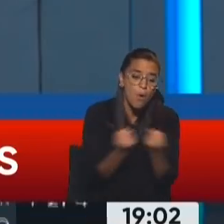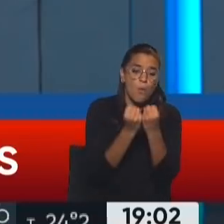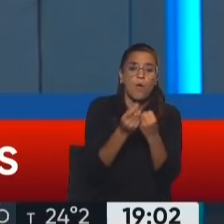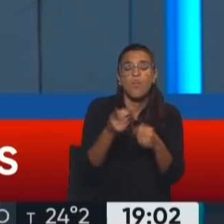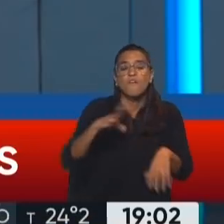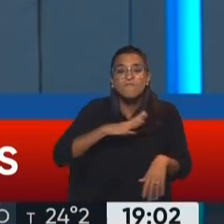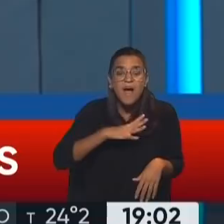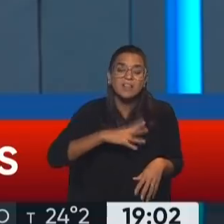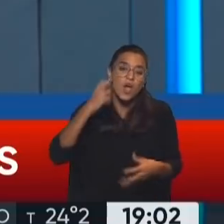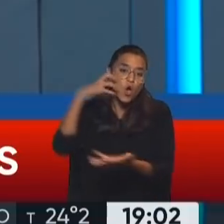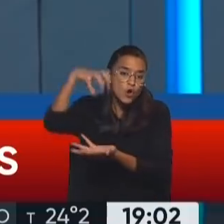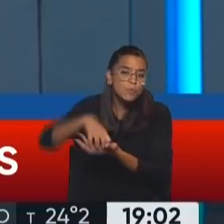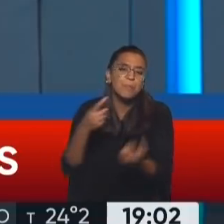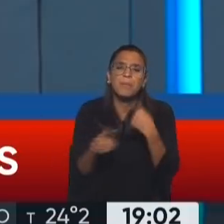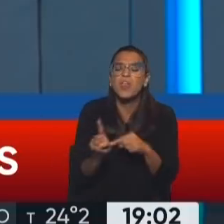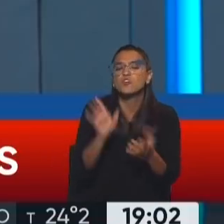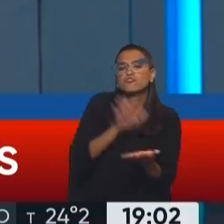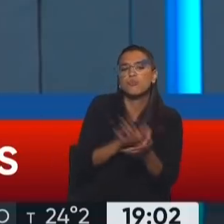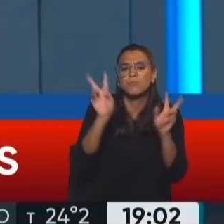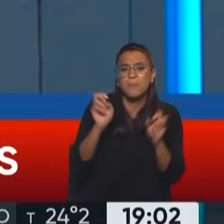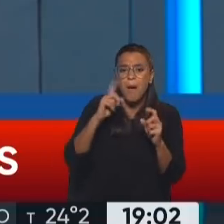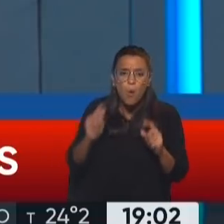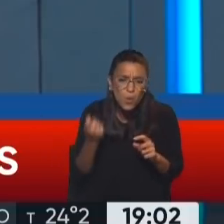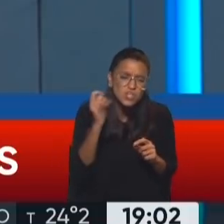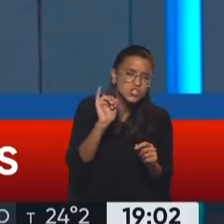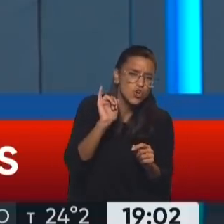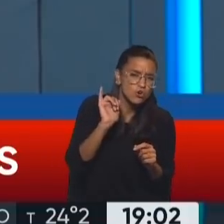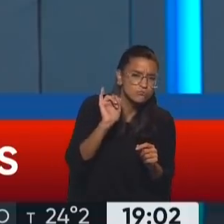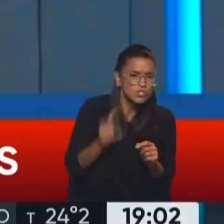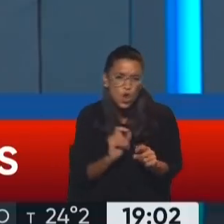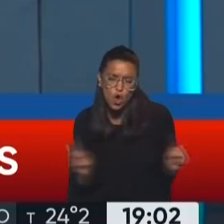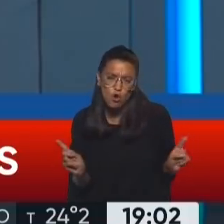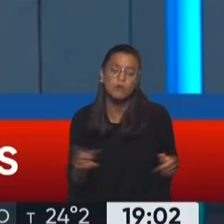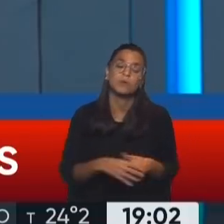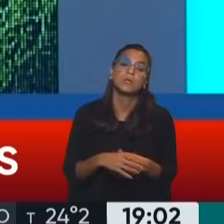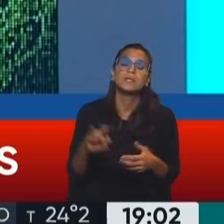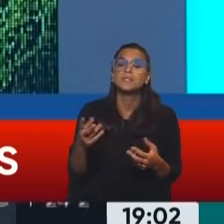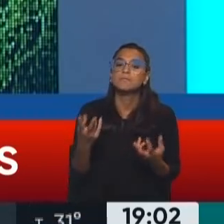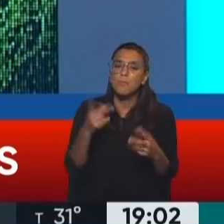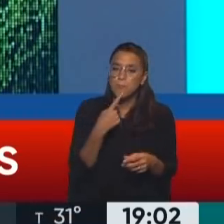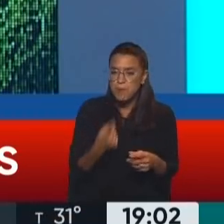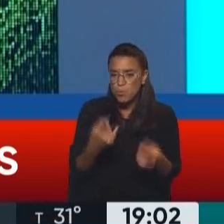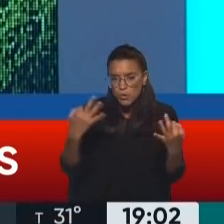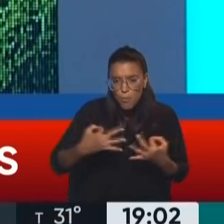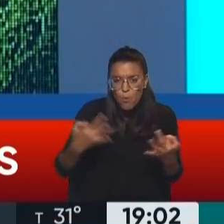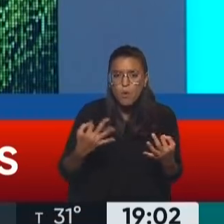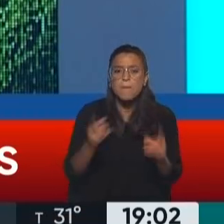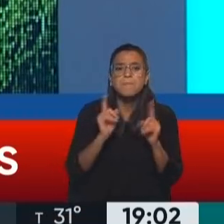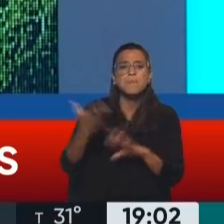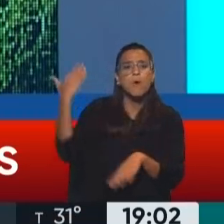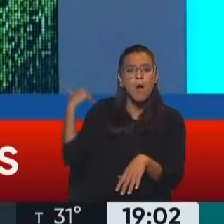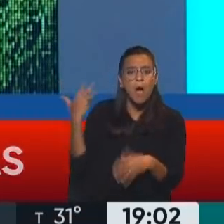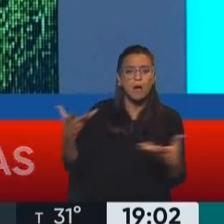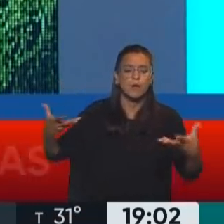por el Congreso, no lo cuestiona desde el punto de vista jurídico, ¿o sí? El cuestionamiento jurídico es una muy buena pregunta, que es lo que estábamos viendo con la